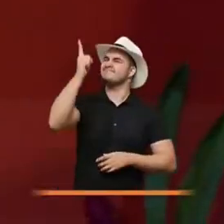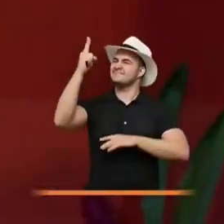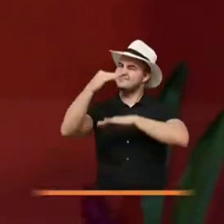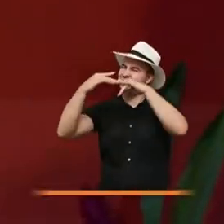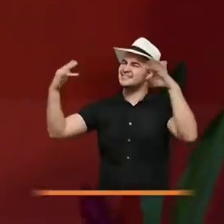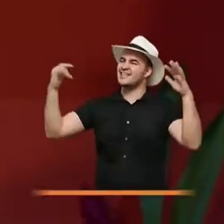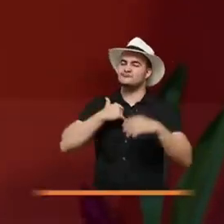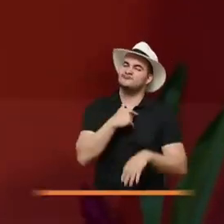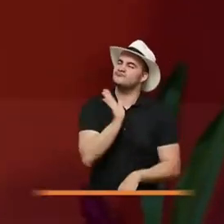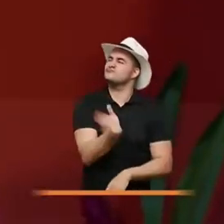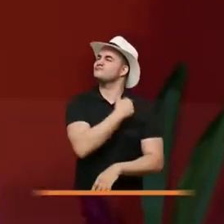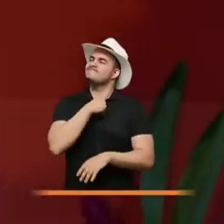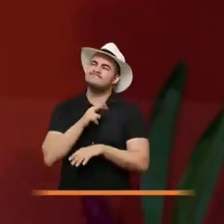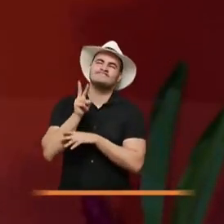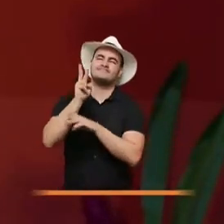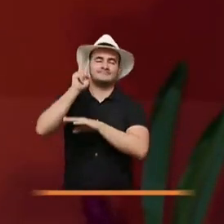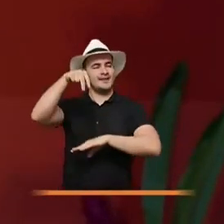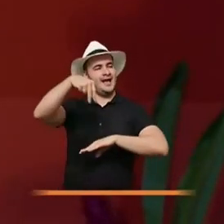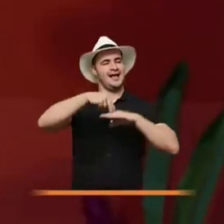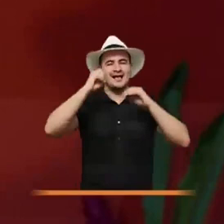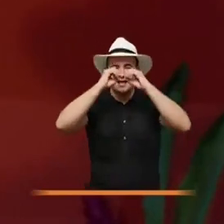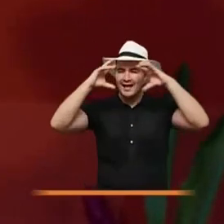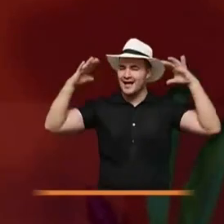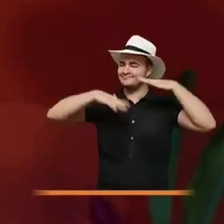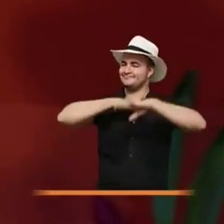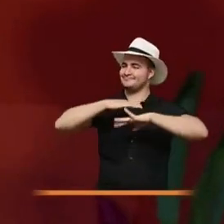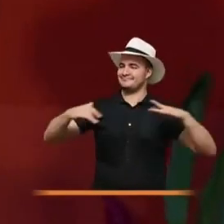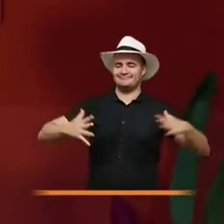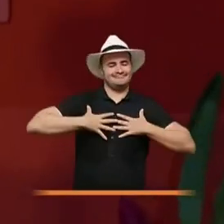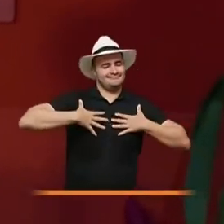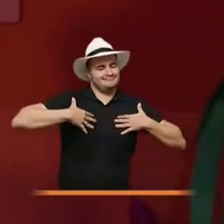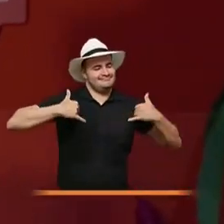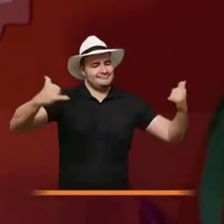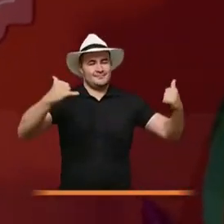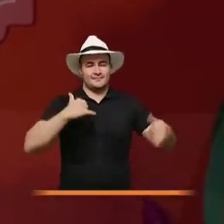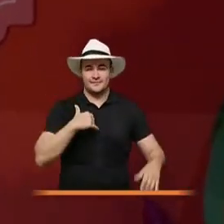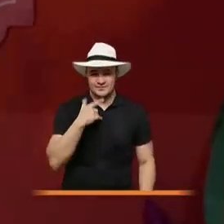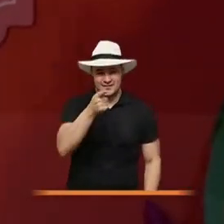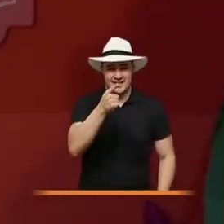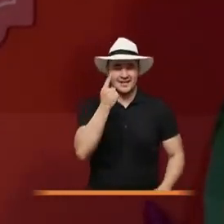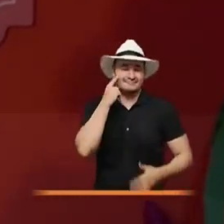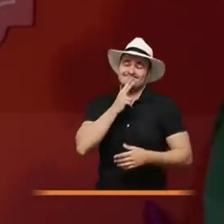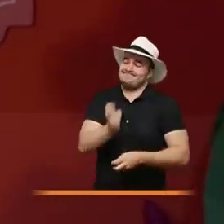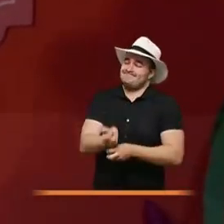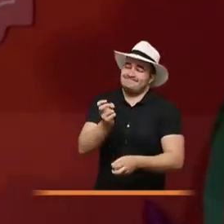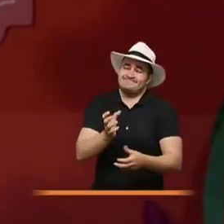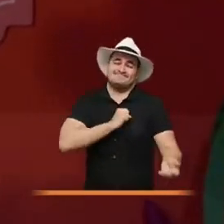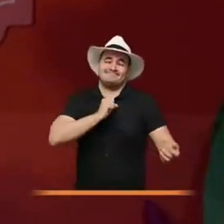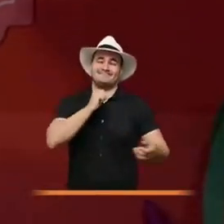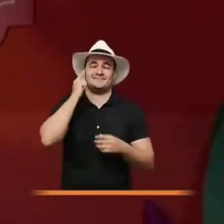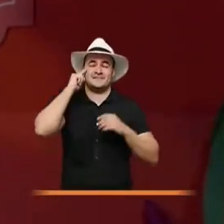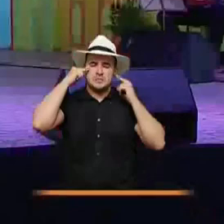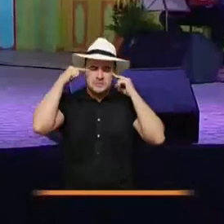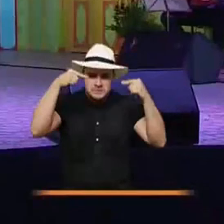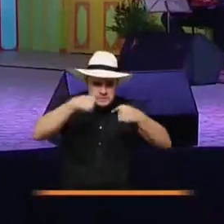y en el cielo soy feliz usted no puede ver más más allá de su